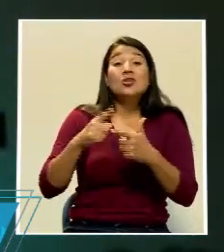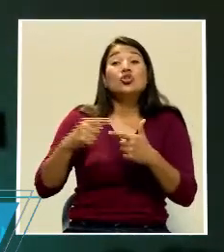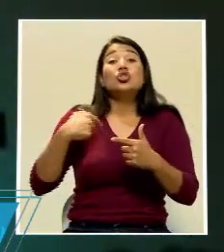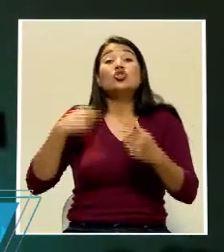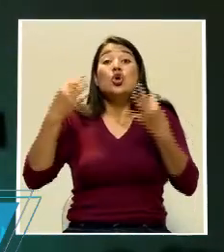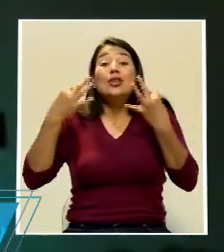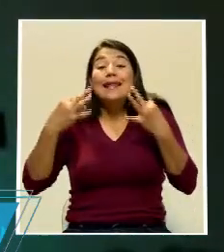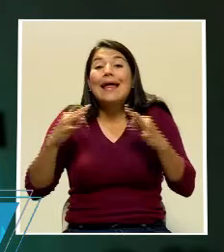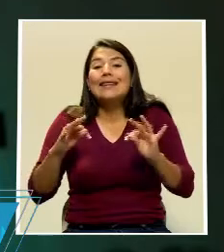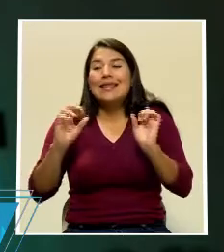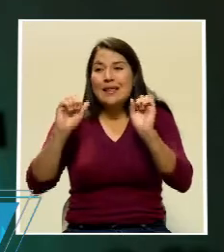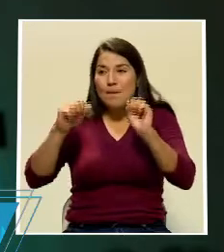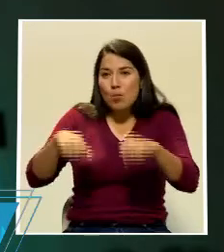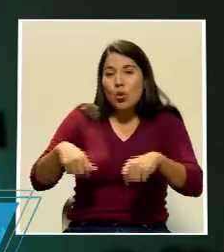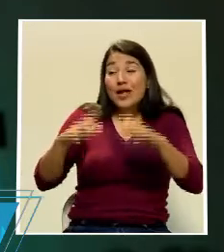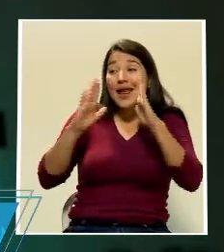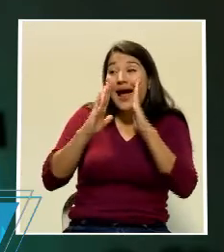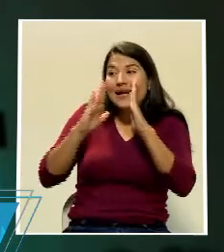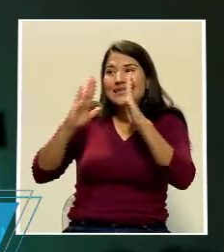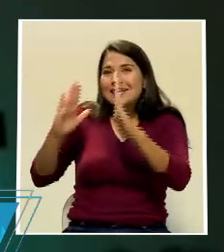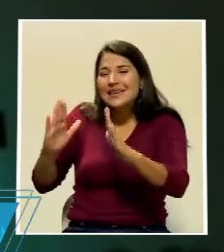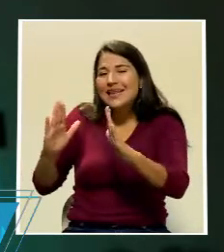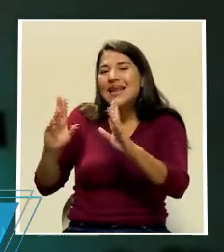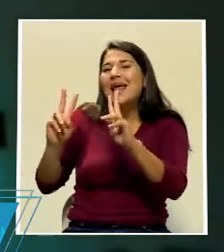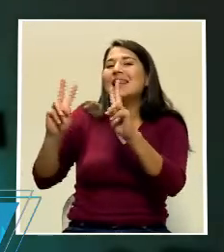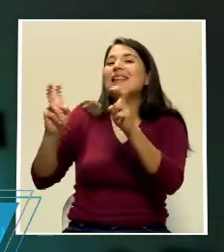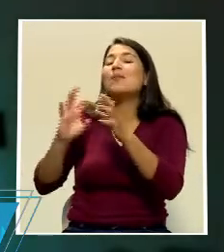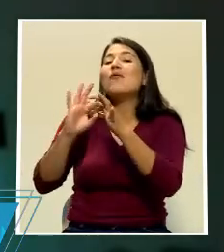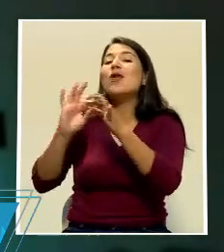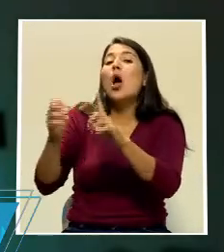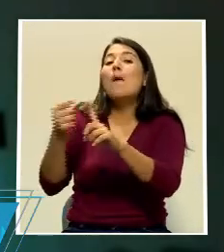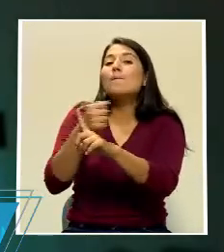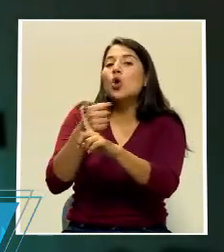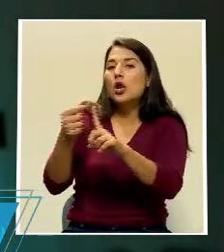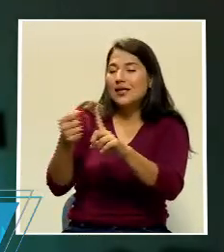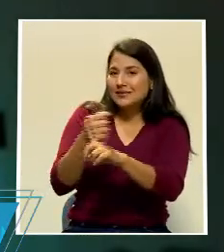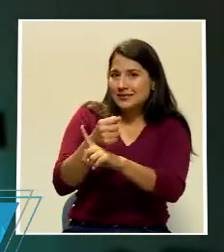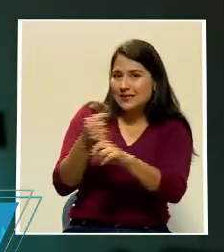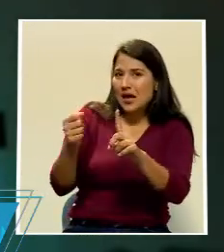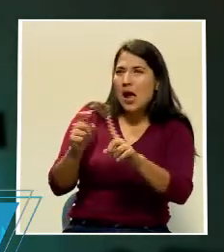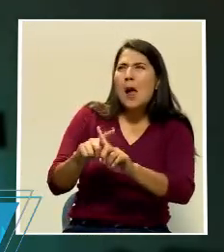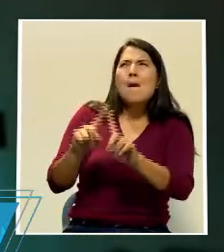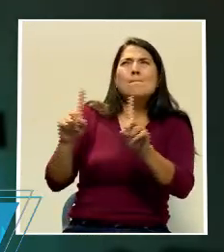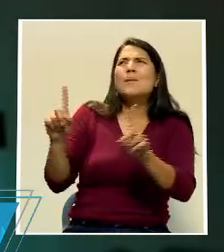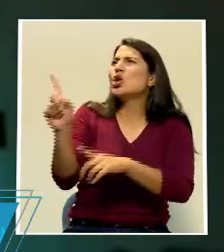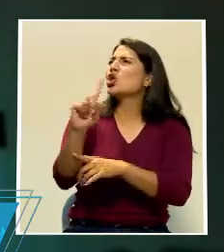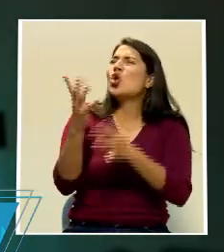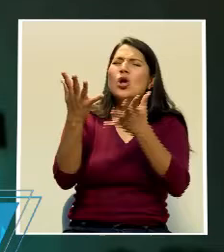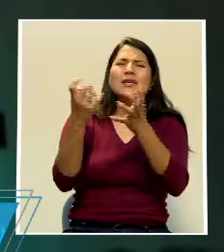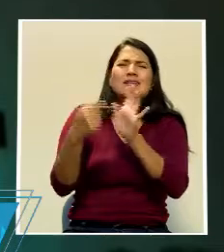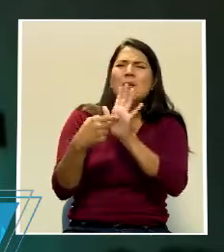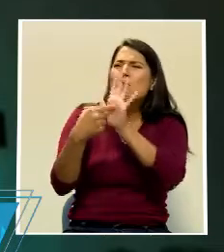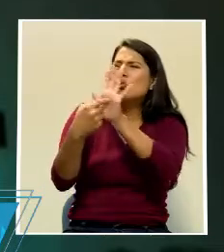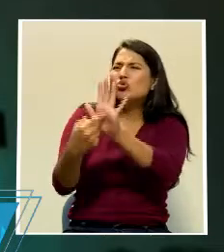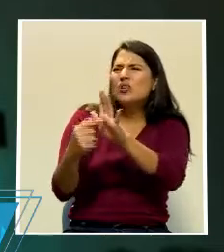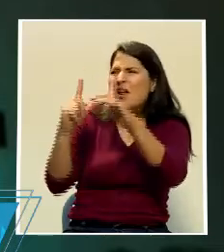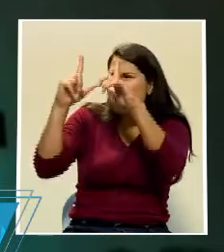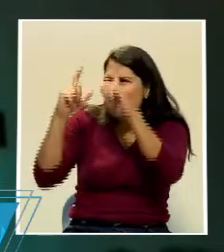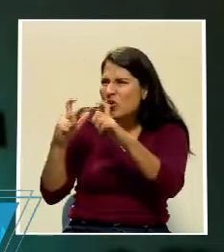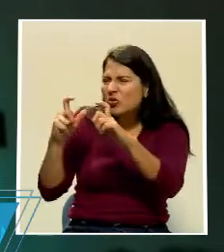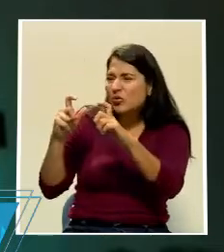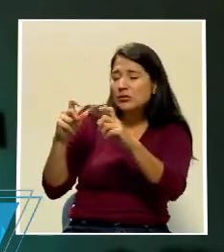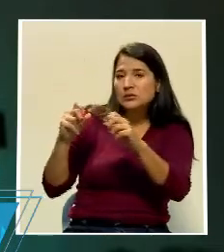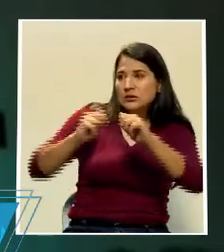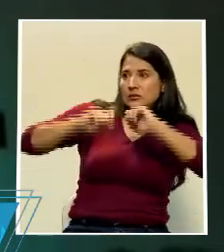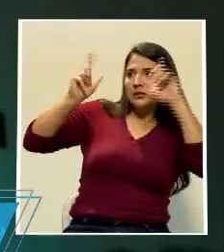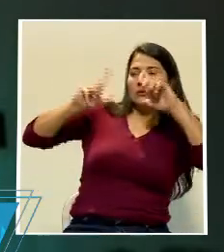trabajar el tema de la violencia, pero de la violencia latente, que no fuera tan explícita dentro de las imágenes. No me interesaba fotografiar eso, porque además